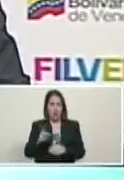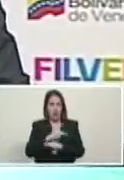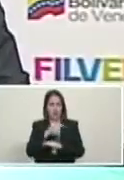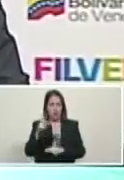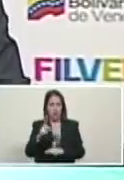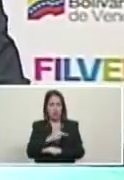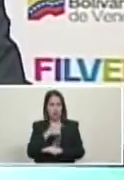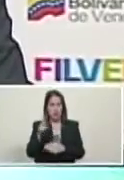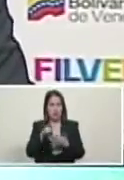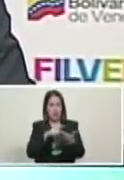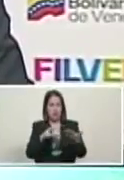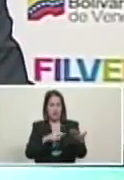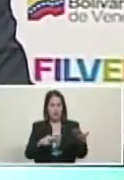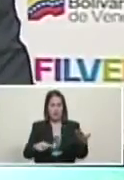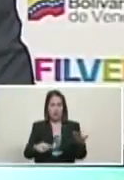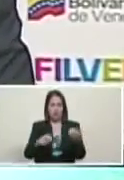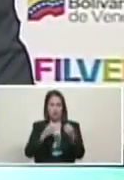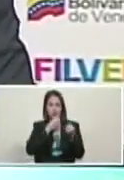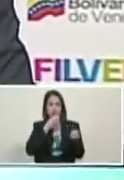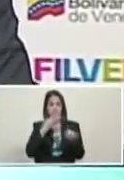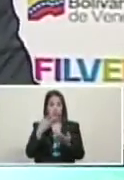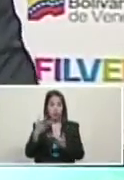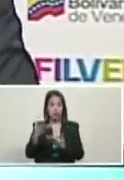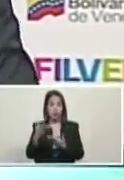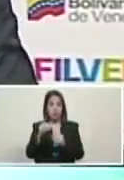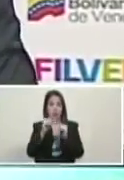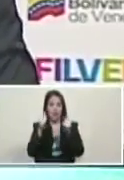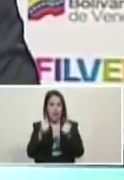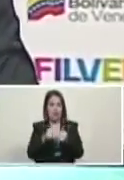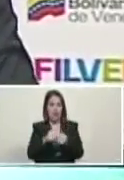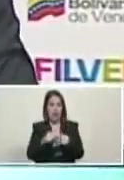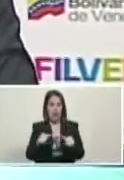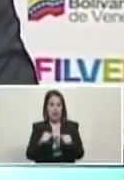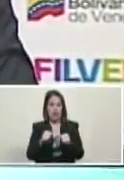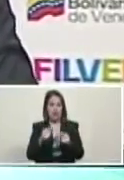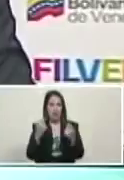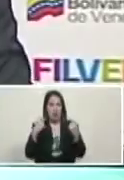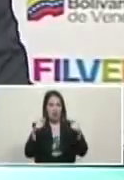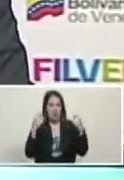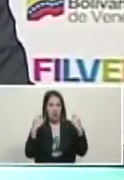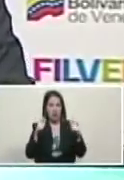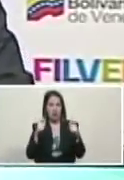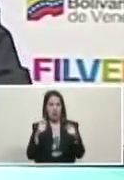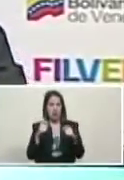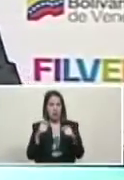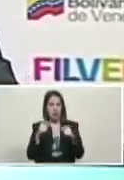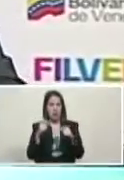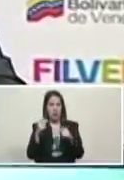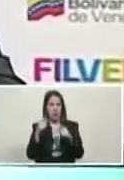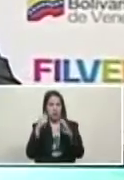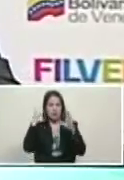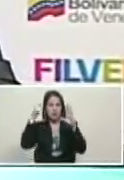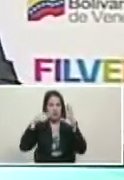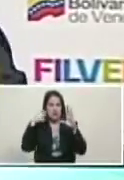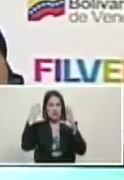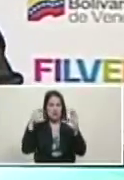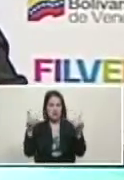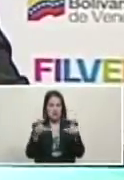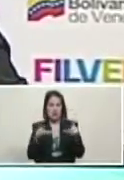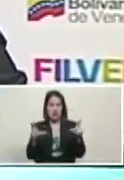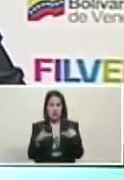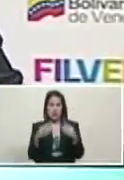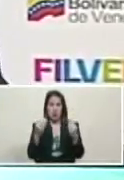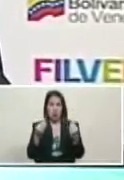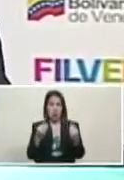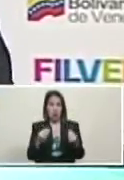Venezuela, la literatura, la narrativa, el arte, la plástica, el teatro, el cine, la televisión y la forma de ser